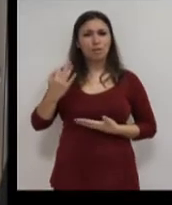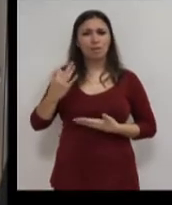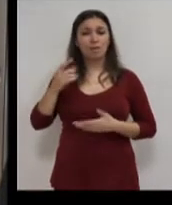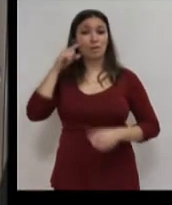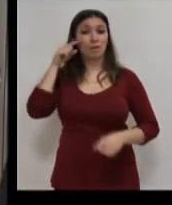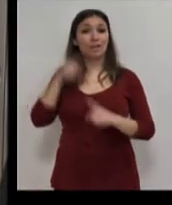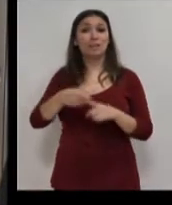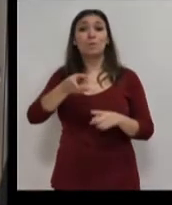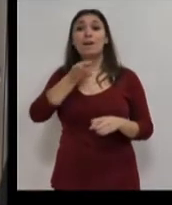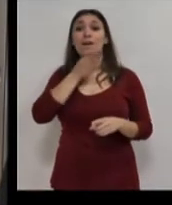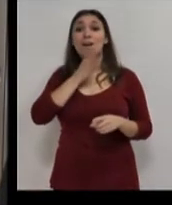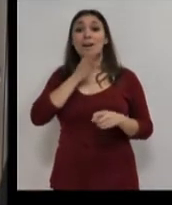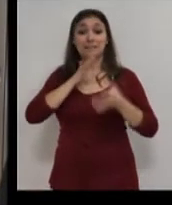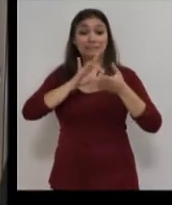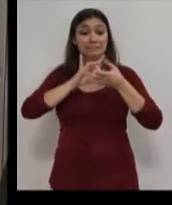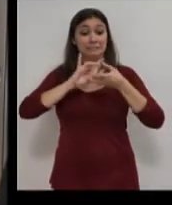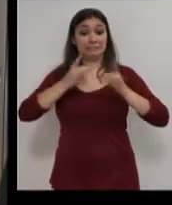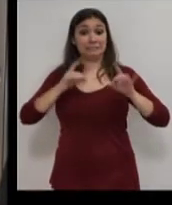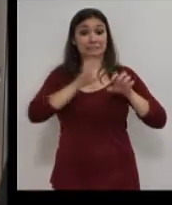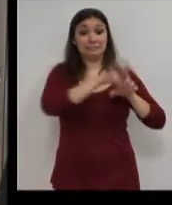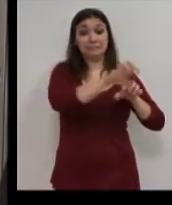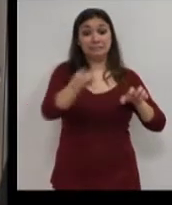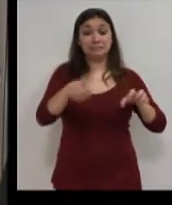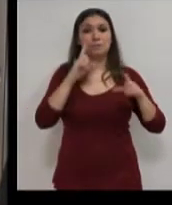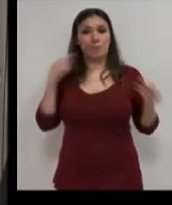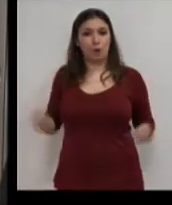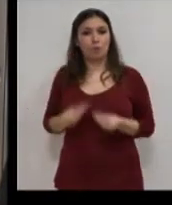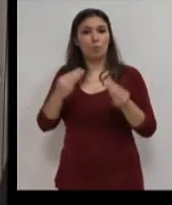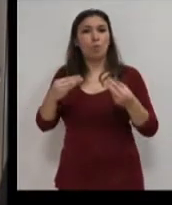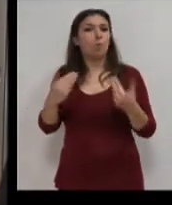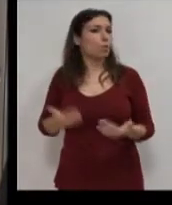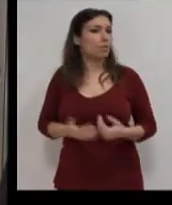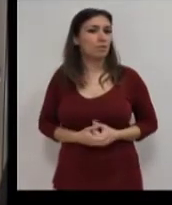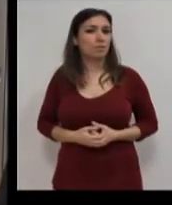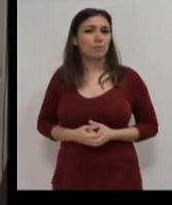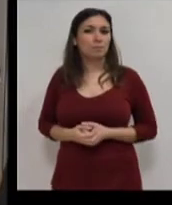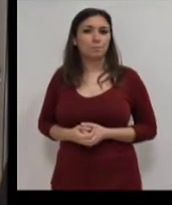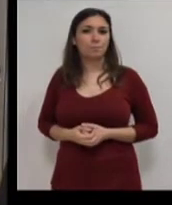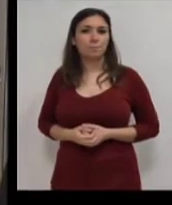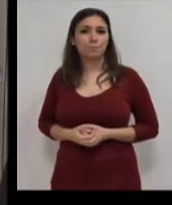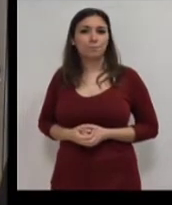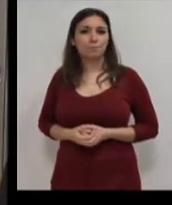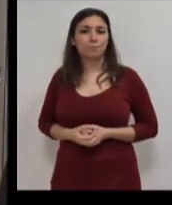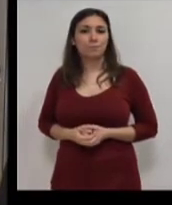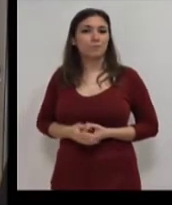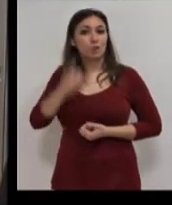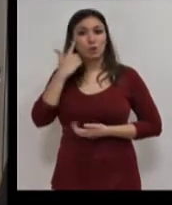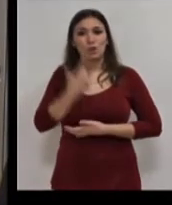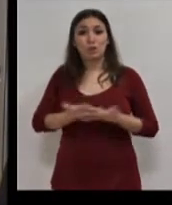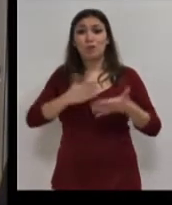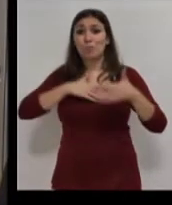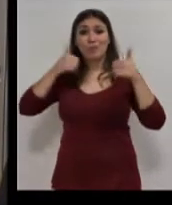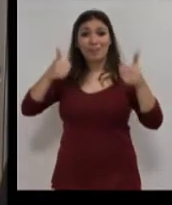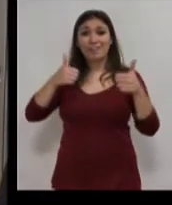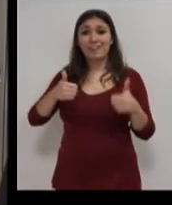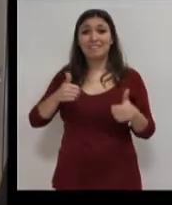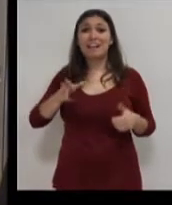¿qué aporta las TIC o en qué ayudan las TIC para conseguir que estos eslabones cada vez fluyan mejor, ¿no?